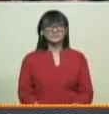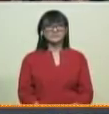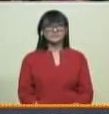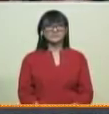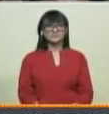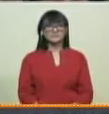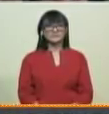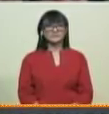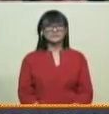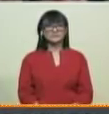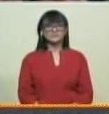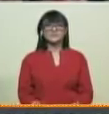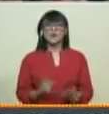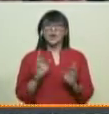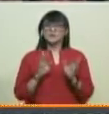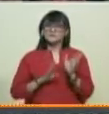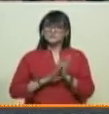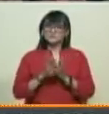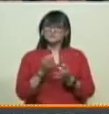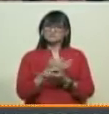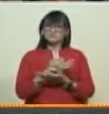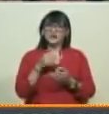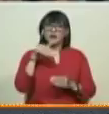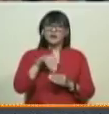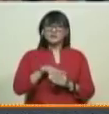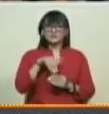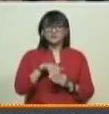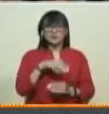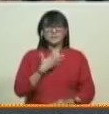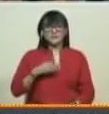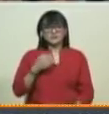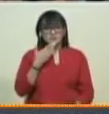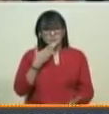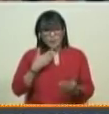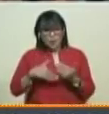le deseo mucho éxito en las elecciones venideras